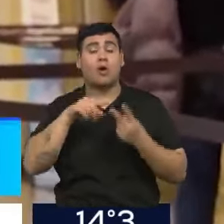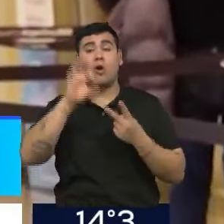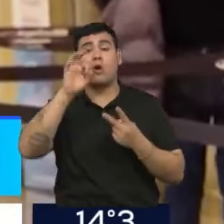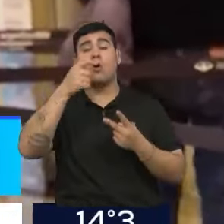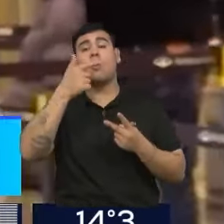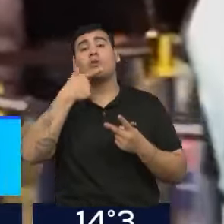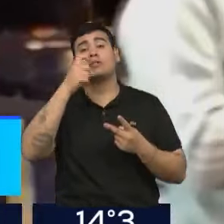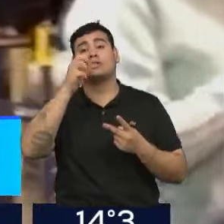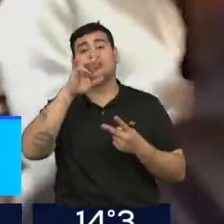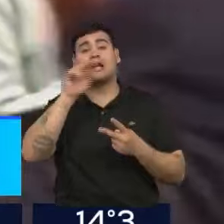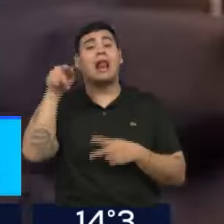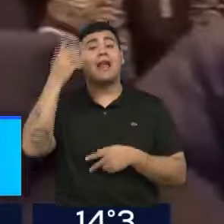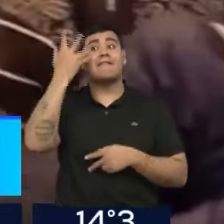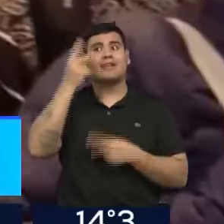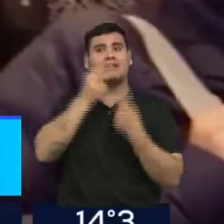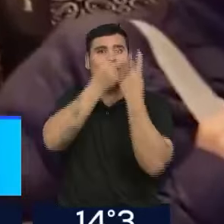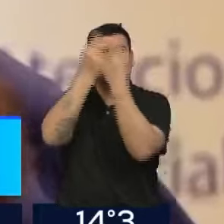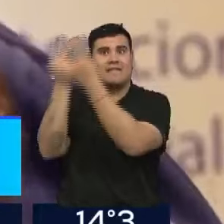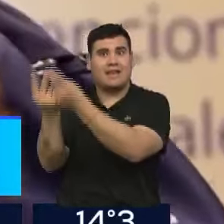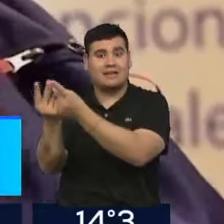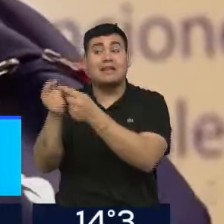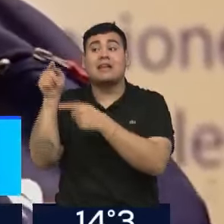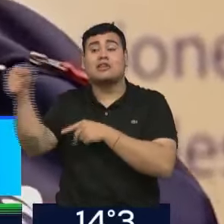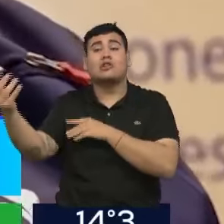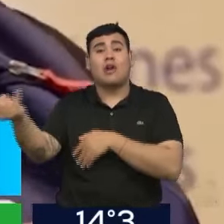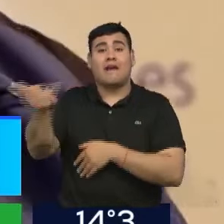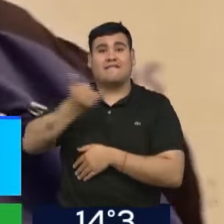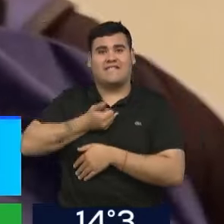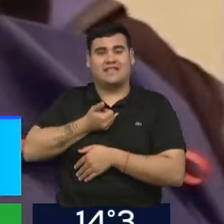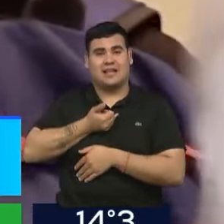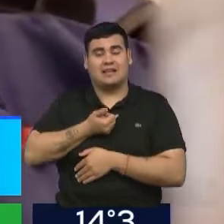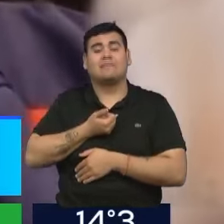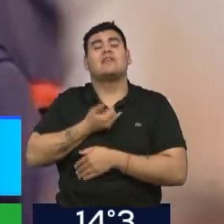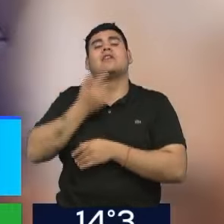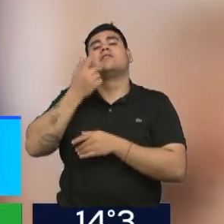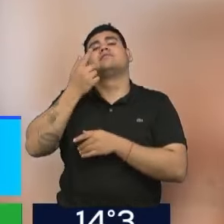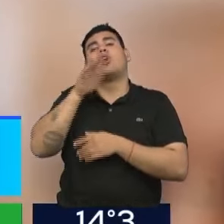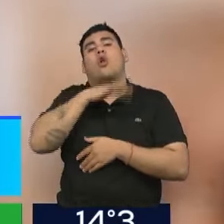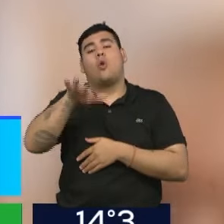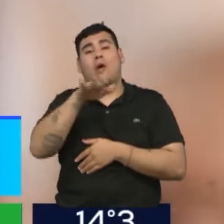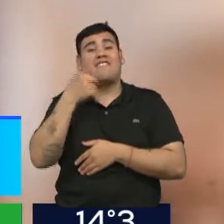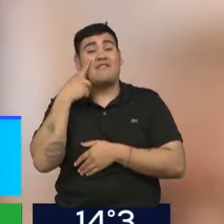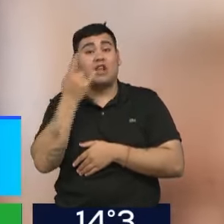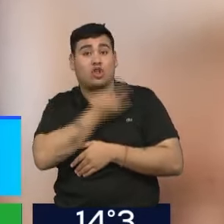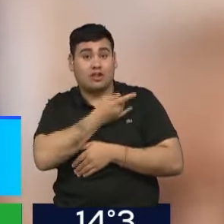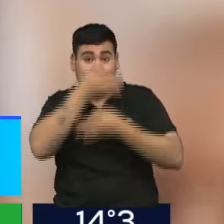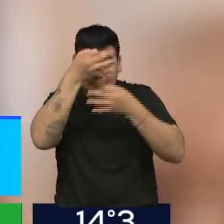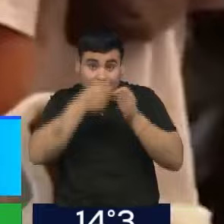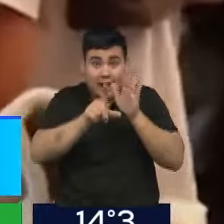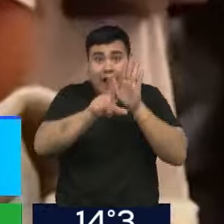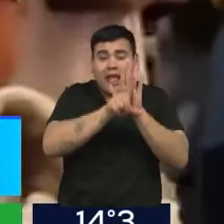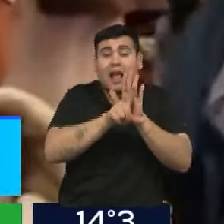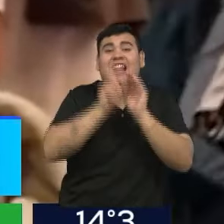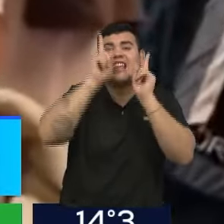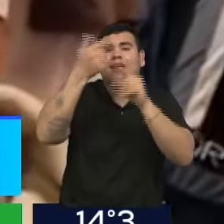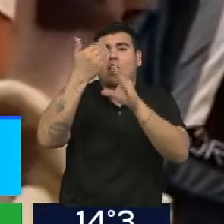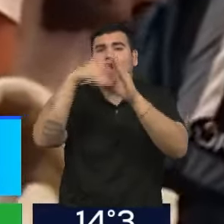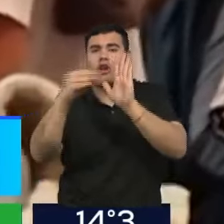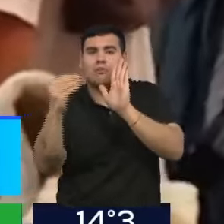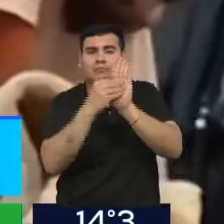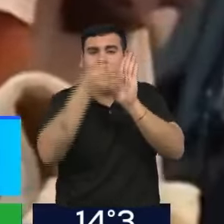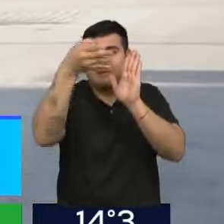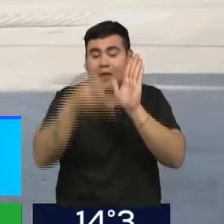regresarán a su país. Deberán fijar un domicilio legal y virtual para saber dónde ubicarlos en caso de que deban comparecer ante un